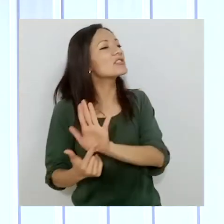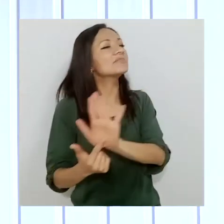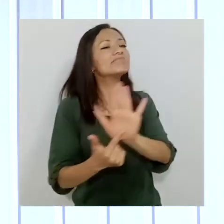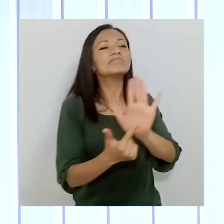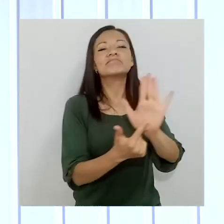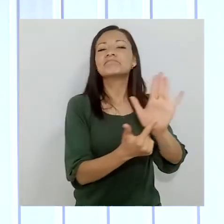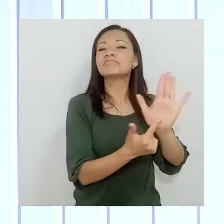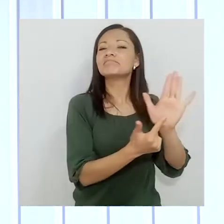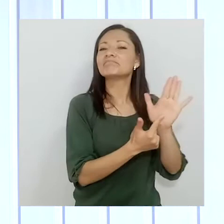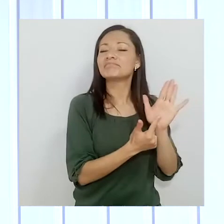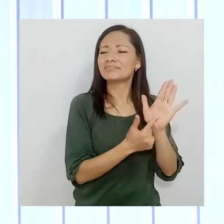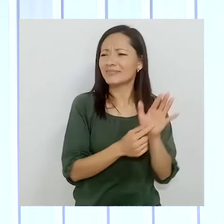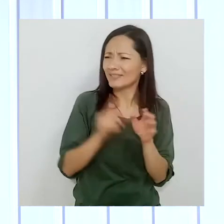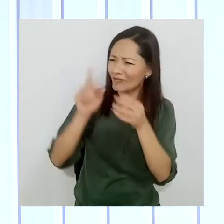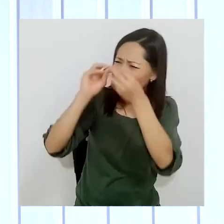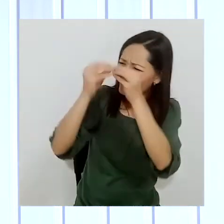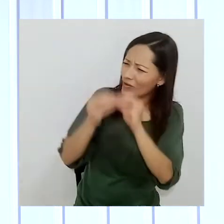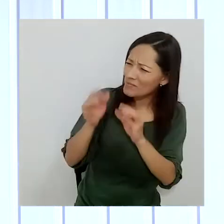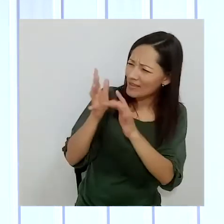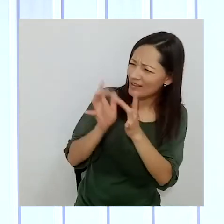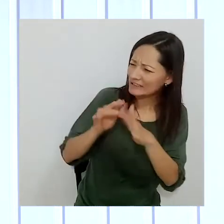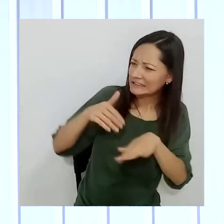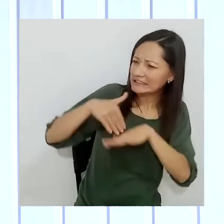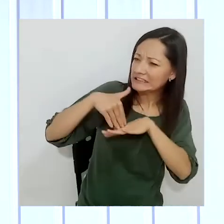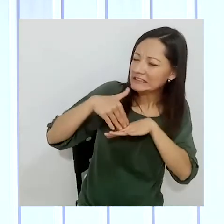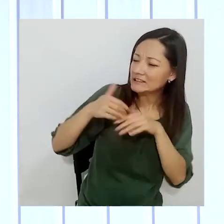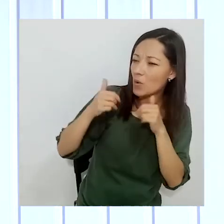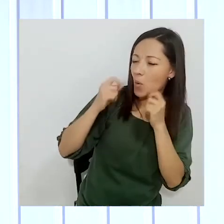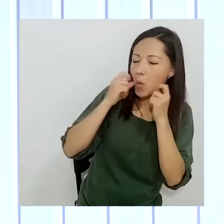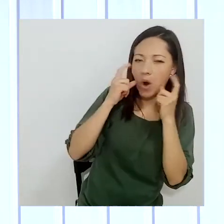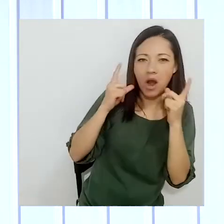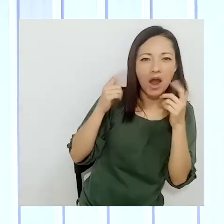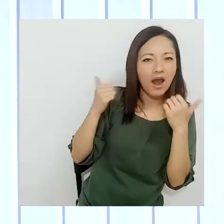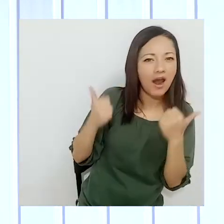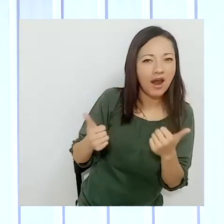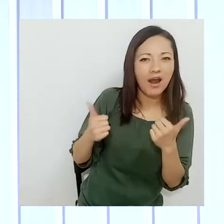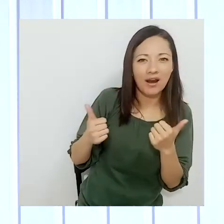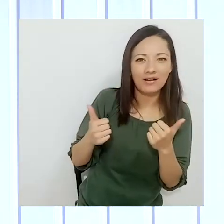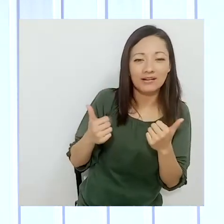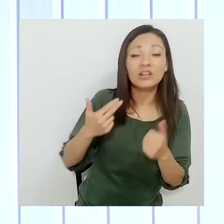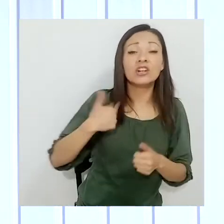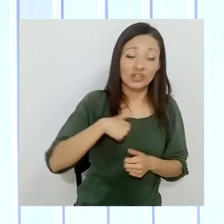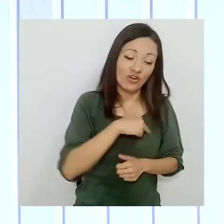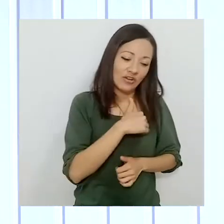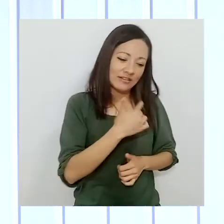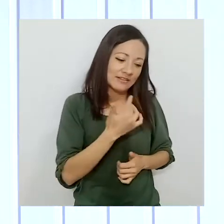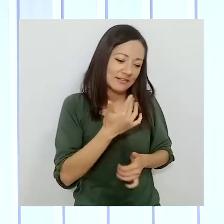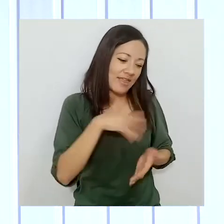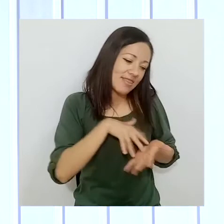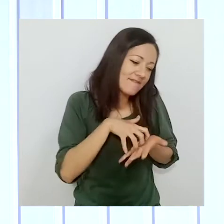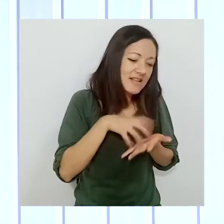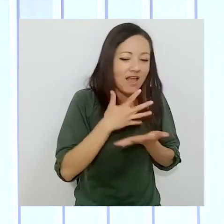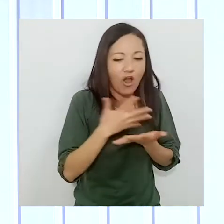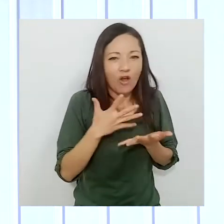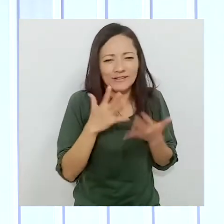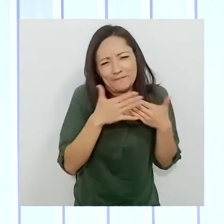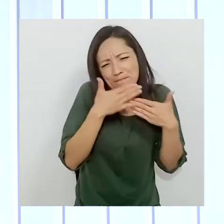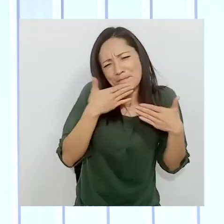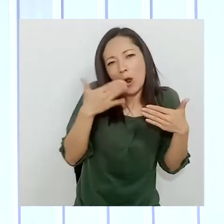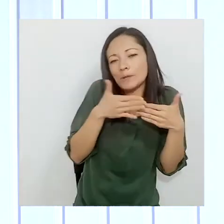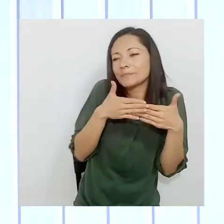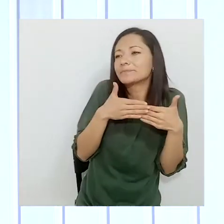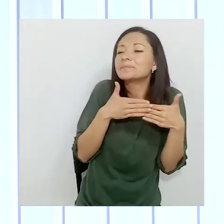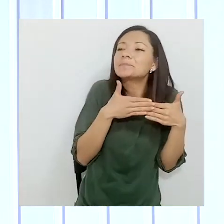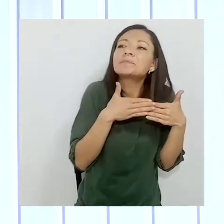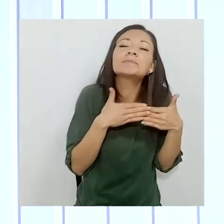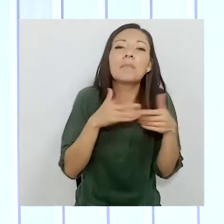esa consistencia de Él? Nosotros, claro, por nuestras debilidades nos da miedo, pero Él es el